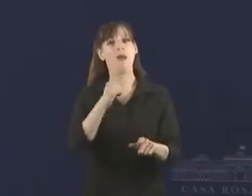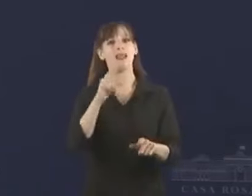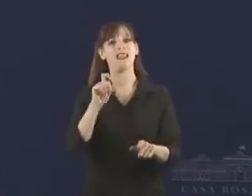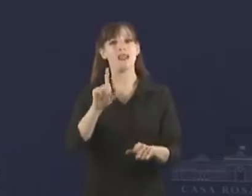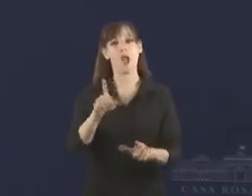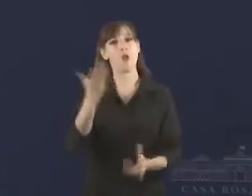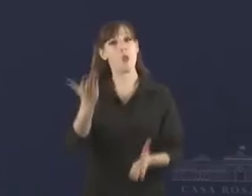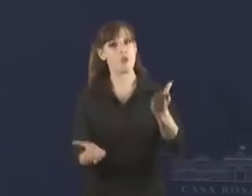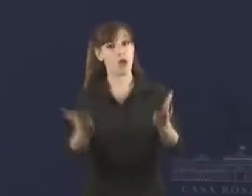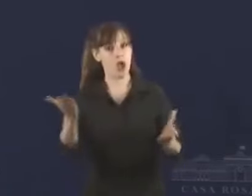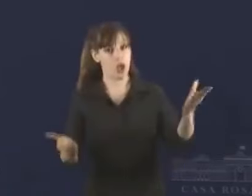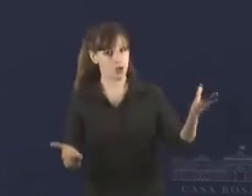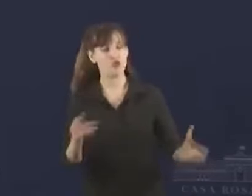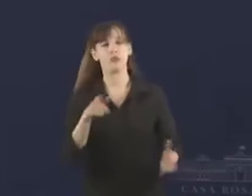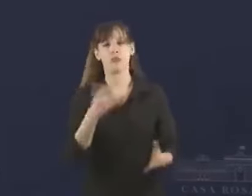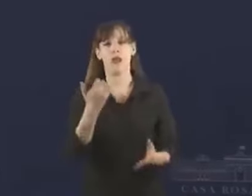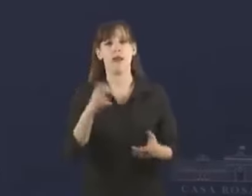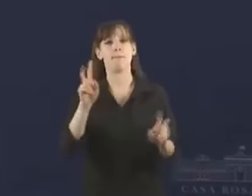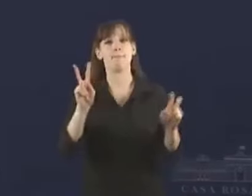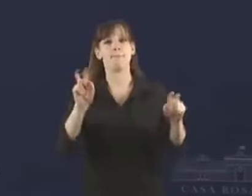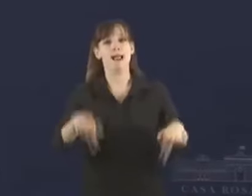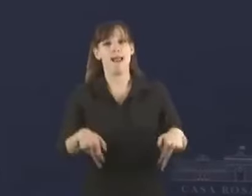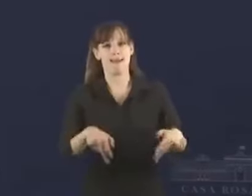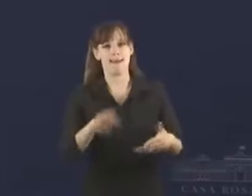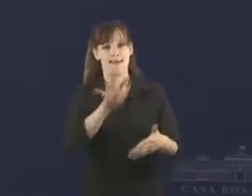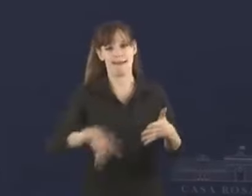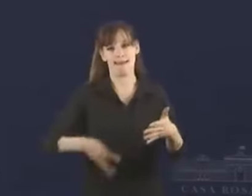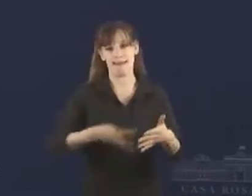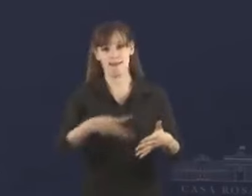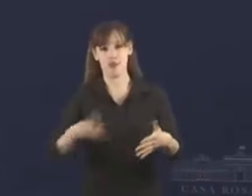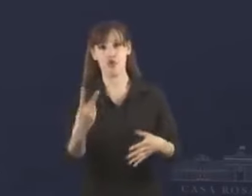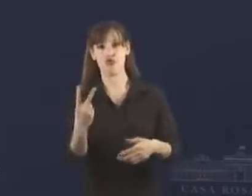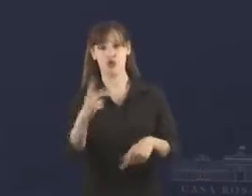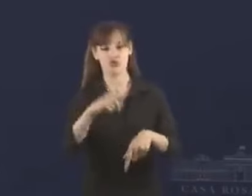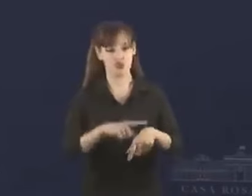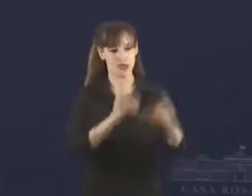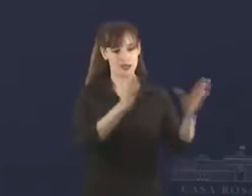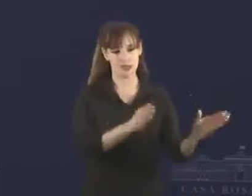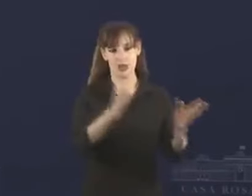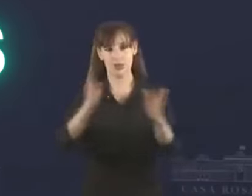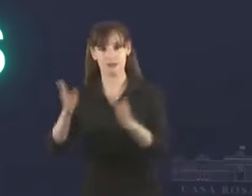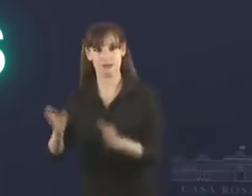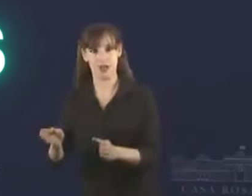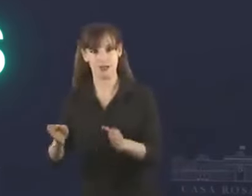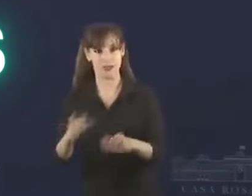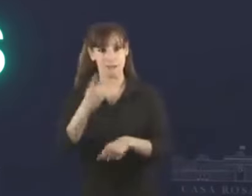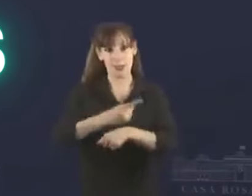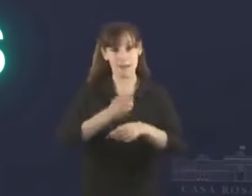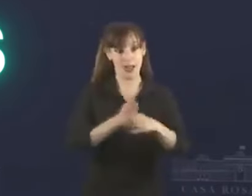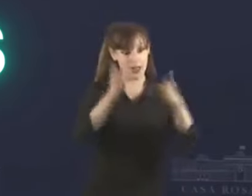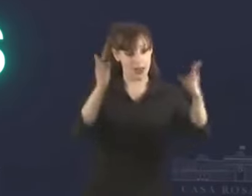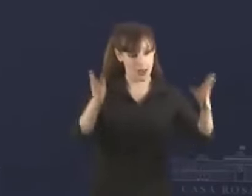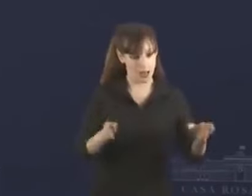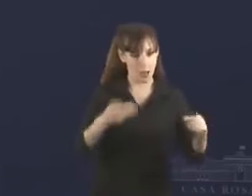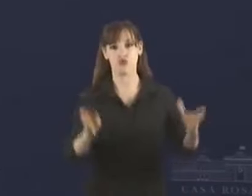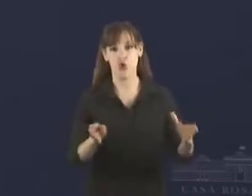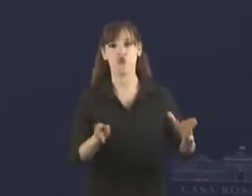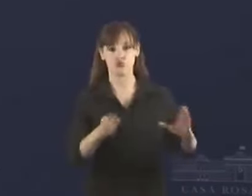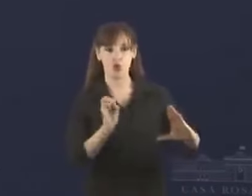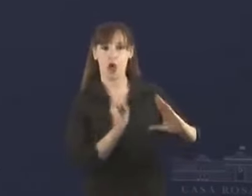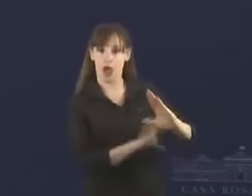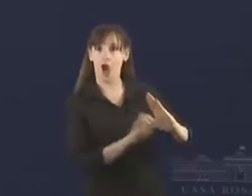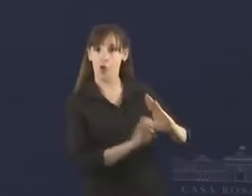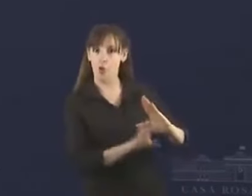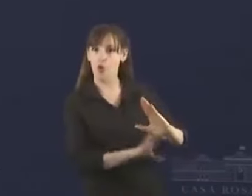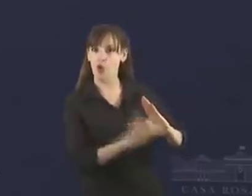de optimización de recursos que va a tener dos etapas una primera etapa donde se van a ahorrar 8300 millones de pesos y